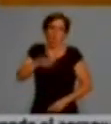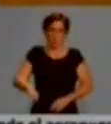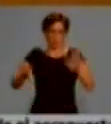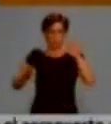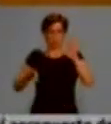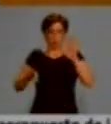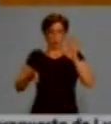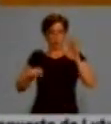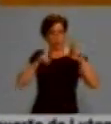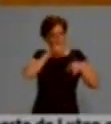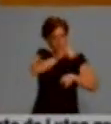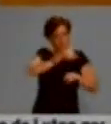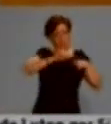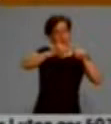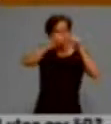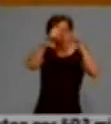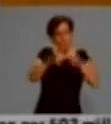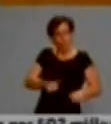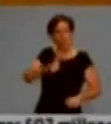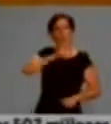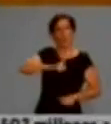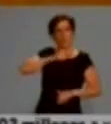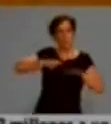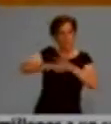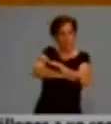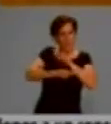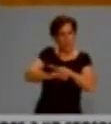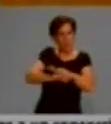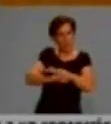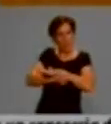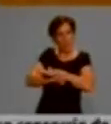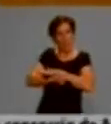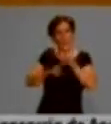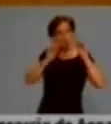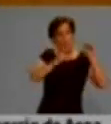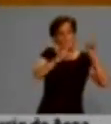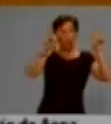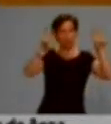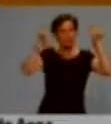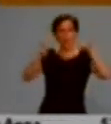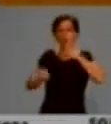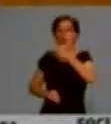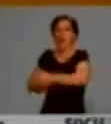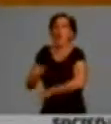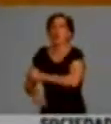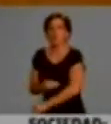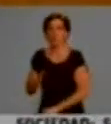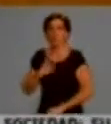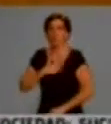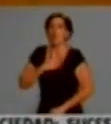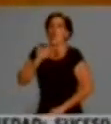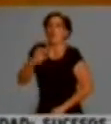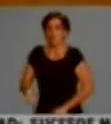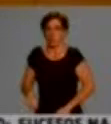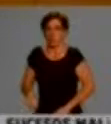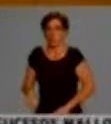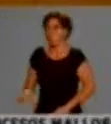un chantaje. Hacemos lo que podemos, claro. Y lo que no hacemos es porque no